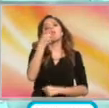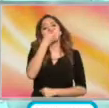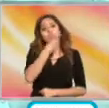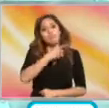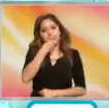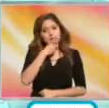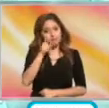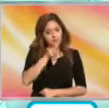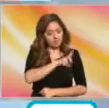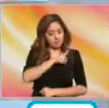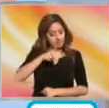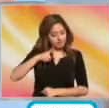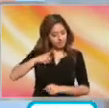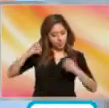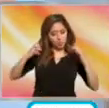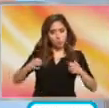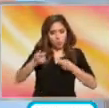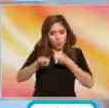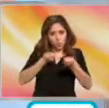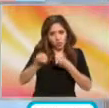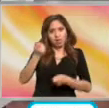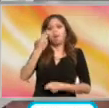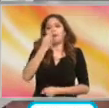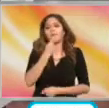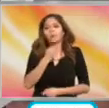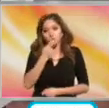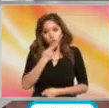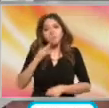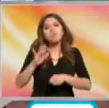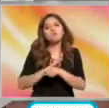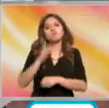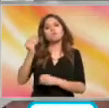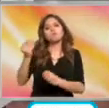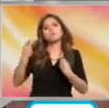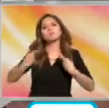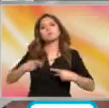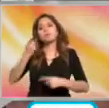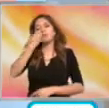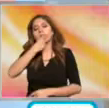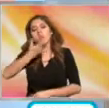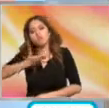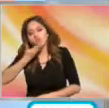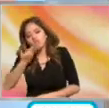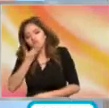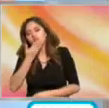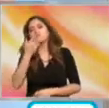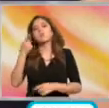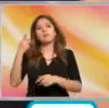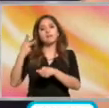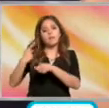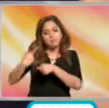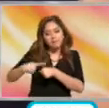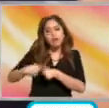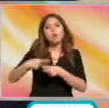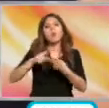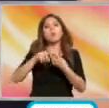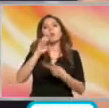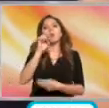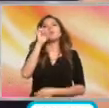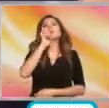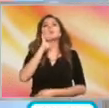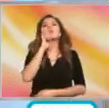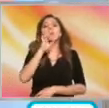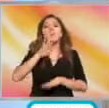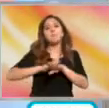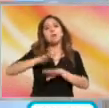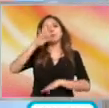niveles de azúcar, porque sí es más frecuente en pacientes diabéticos. Y es más frecuente en mujeres mayores de 40 años de edad, Sí. aunque puede dar a cualquier edad, ¿no?